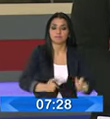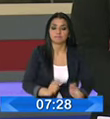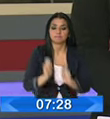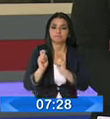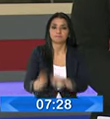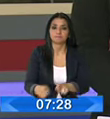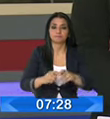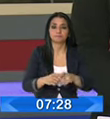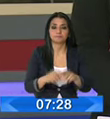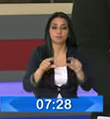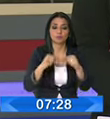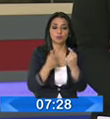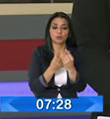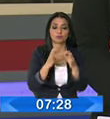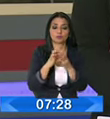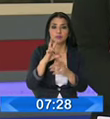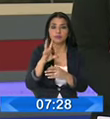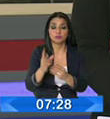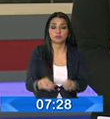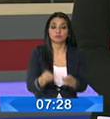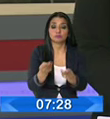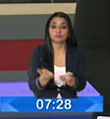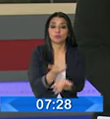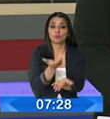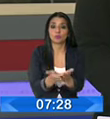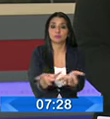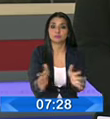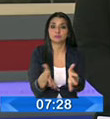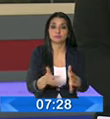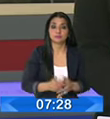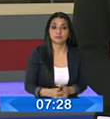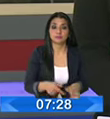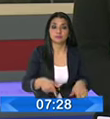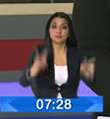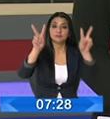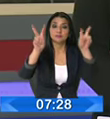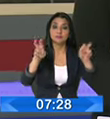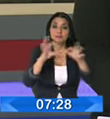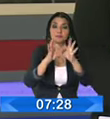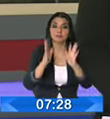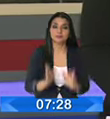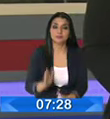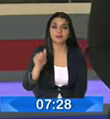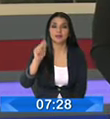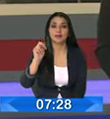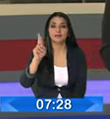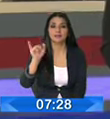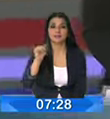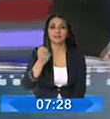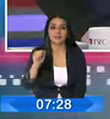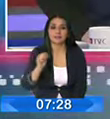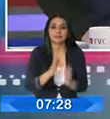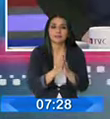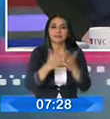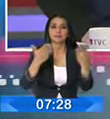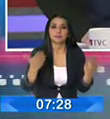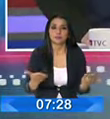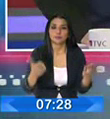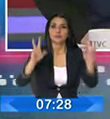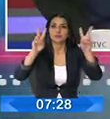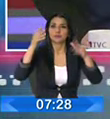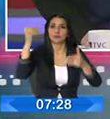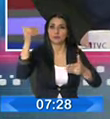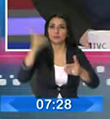asambleístas de Alianza País no presentó sus propuestas. Para analizar este tema nos acompaña Andrés Jaramillo, editor de la sección política de Diario El